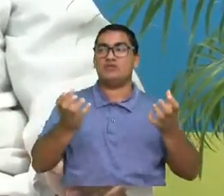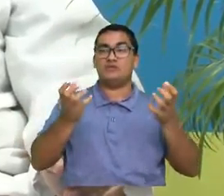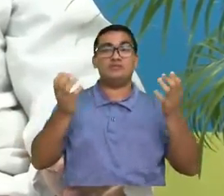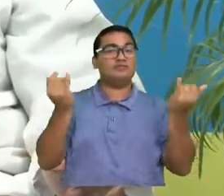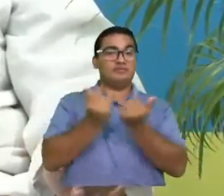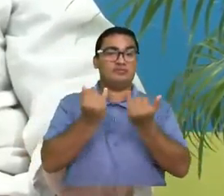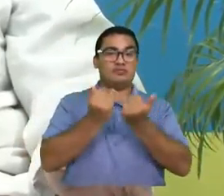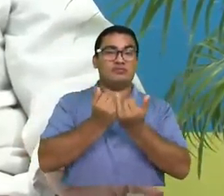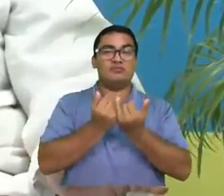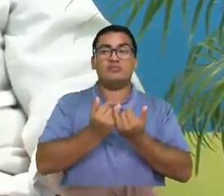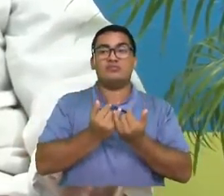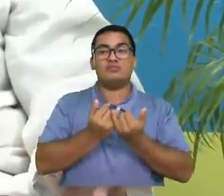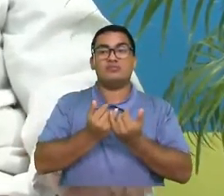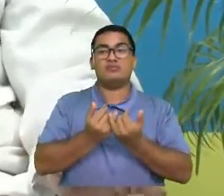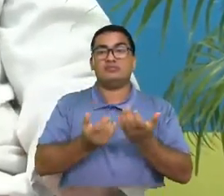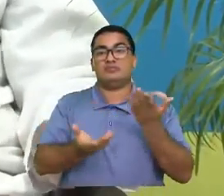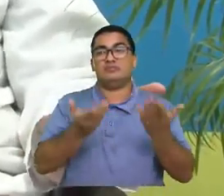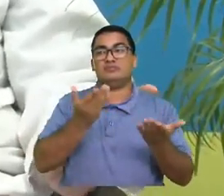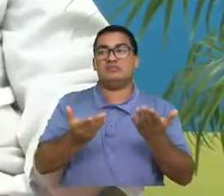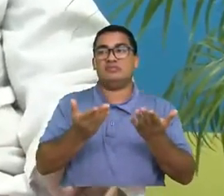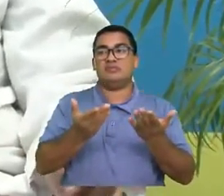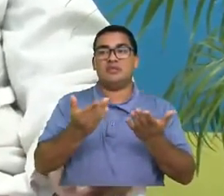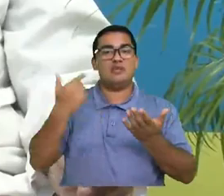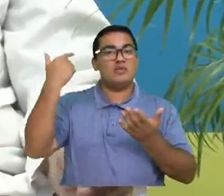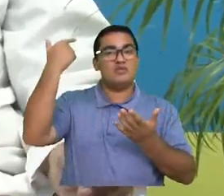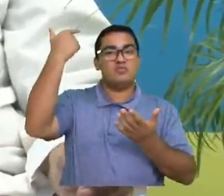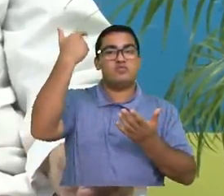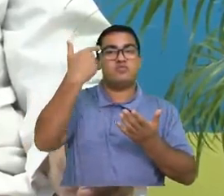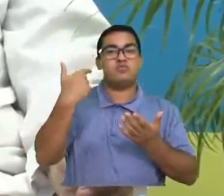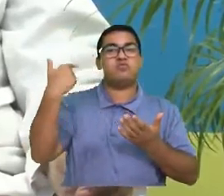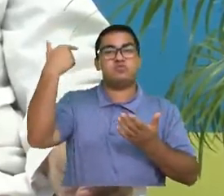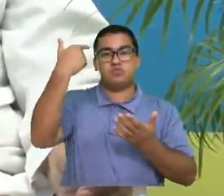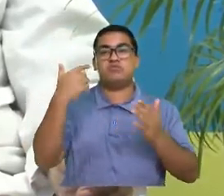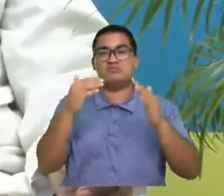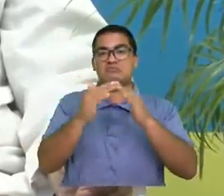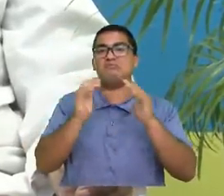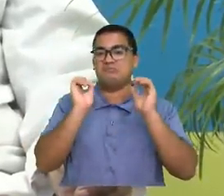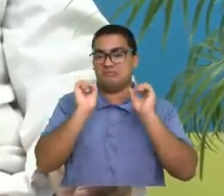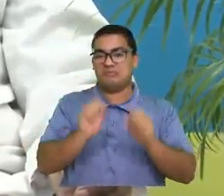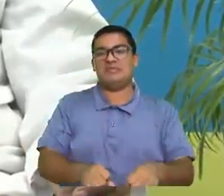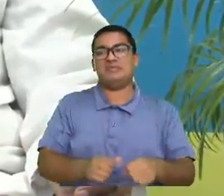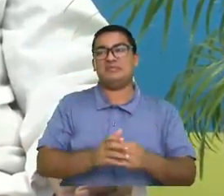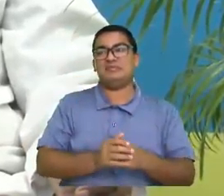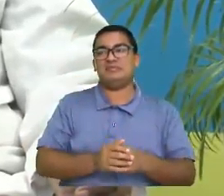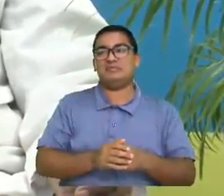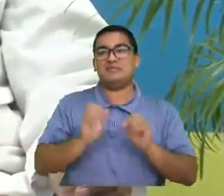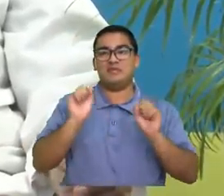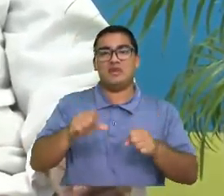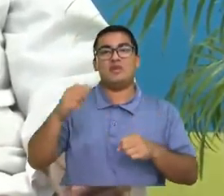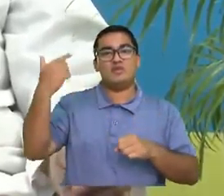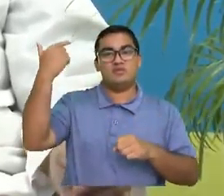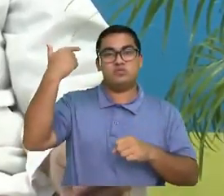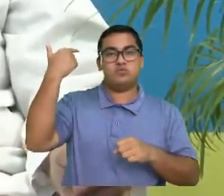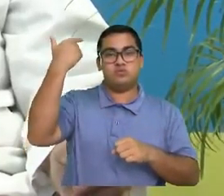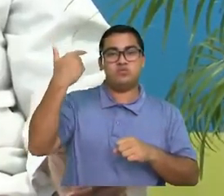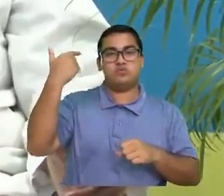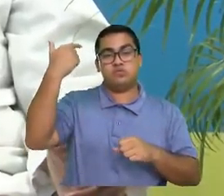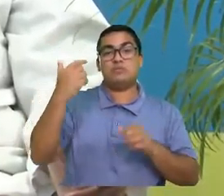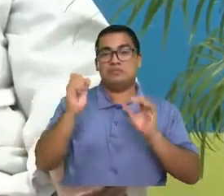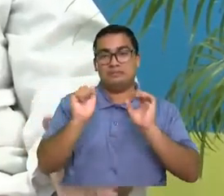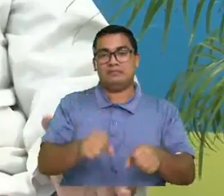cráneo. Si yo tengo una pistola, pues, en la casa de secar pelo, pues hasta puedo utilizar la pistola de secar